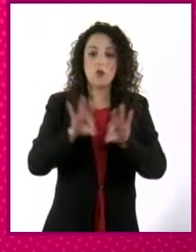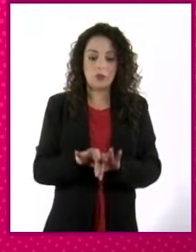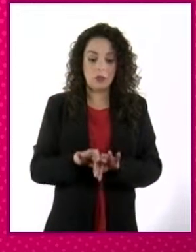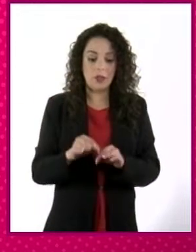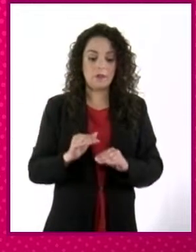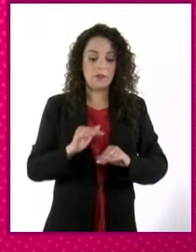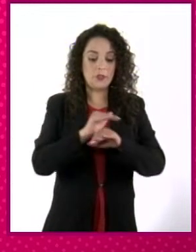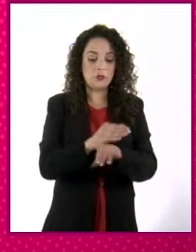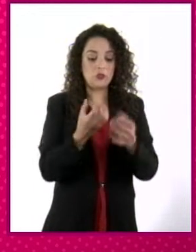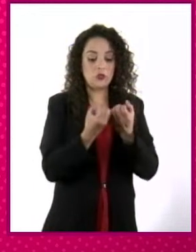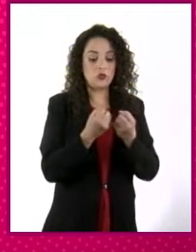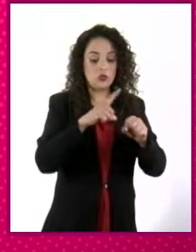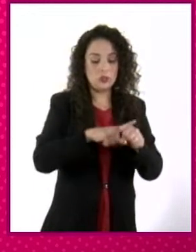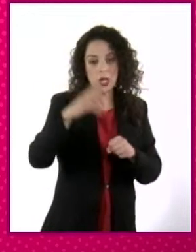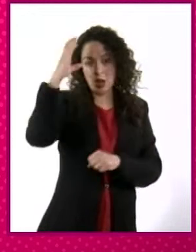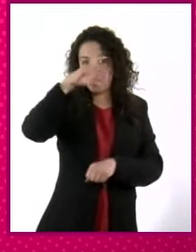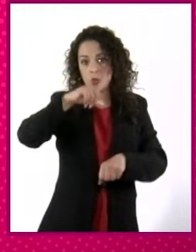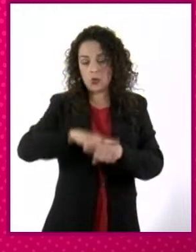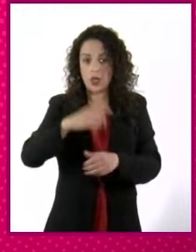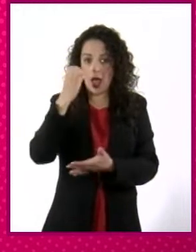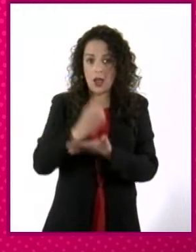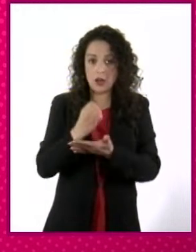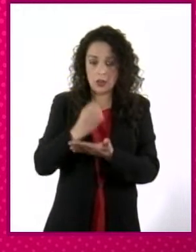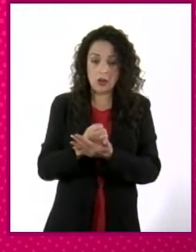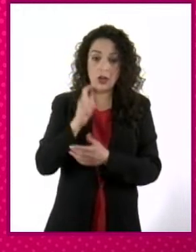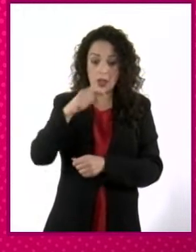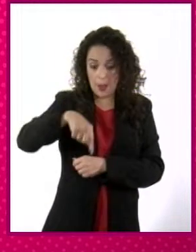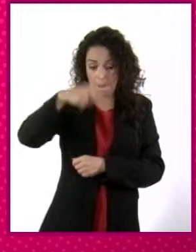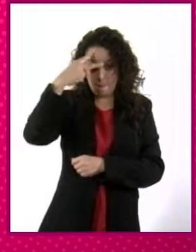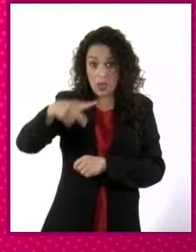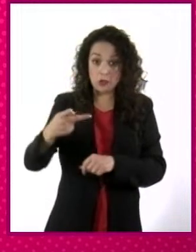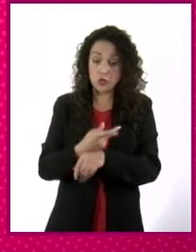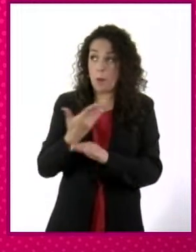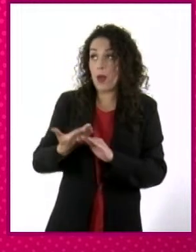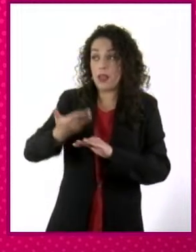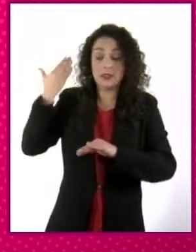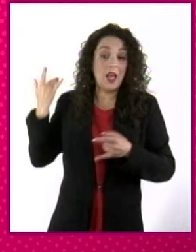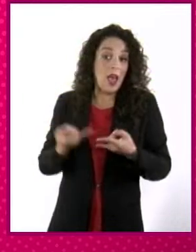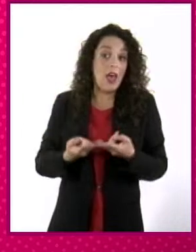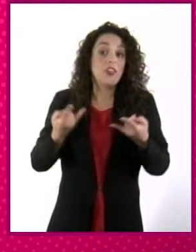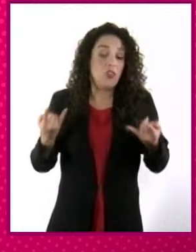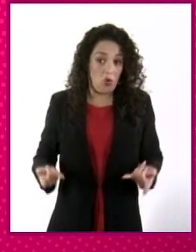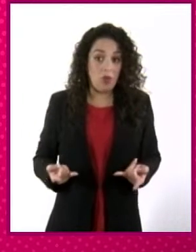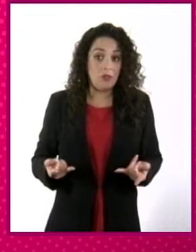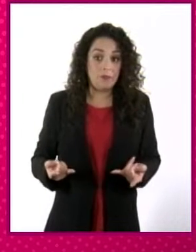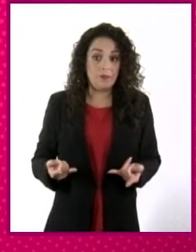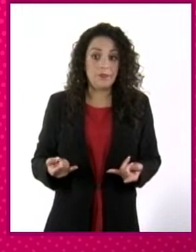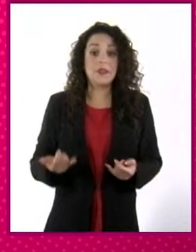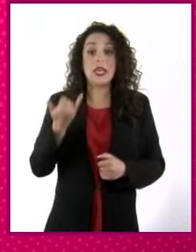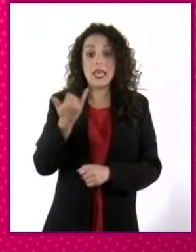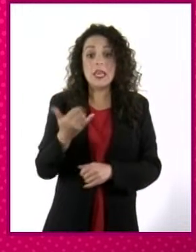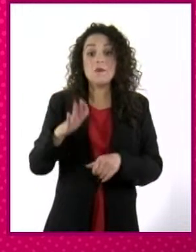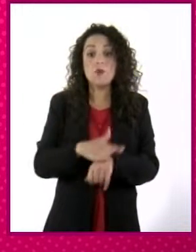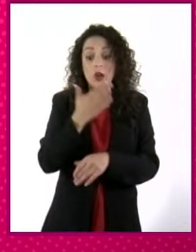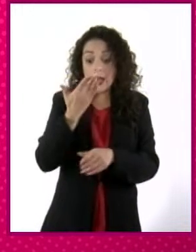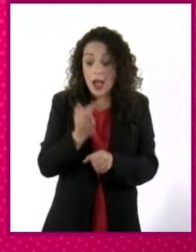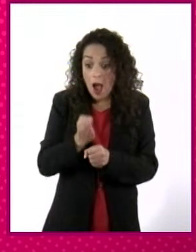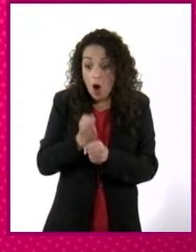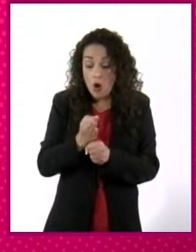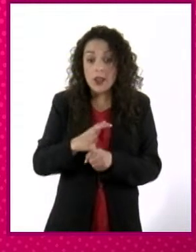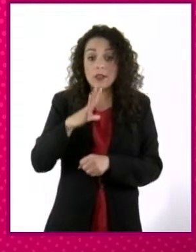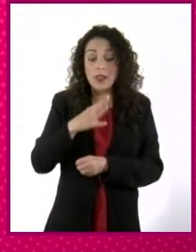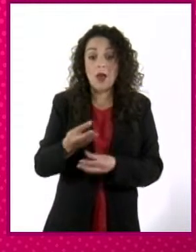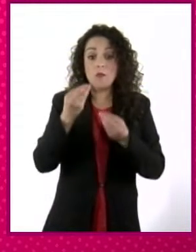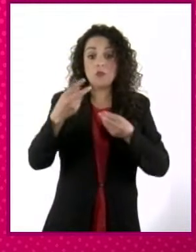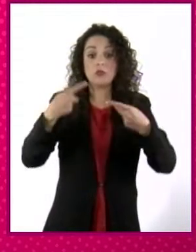económica, social y cultural en el pasado de México, pero también actualmente, porque hay muchas poblaciones y personas